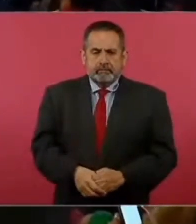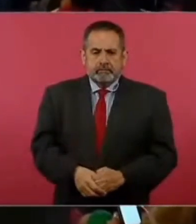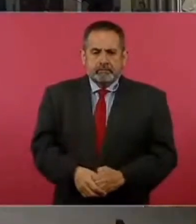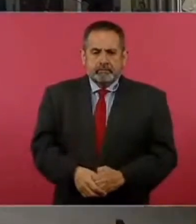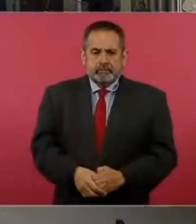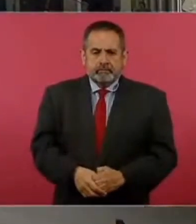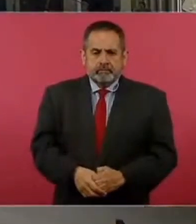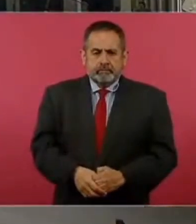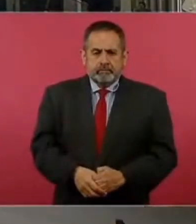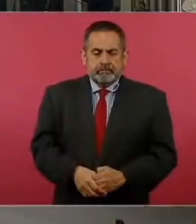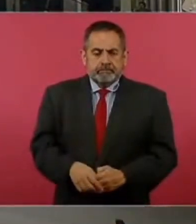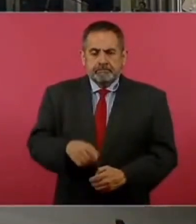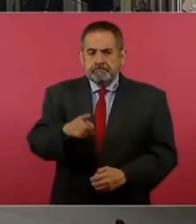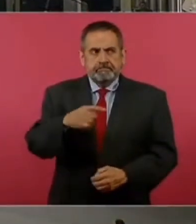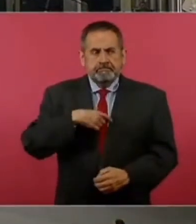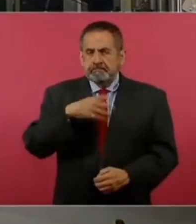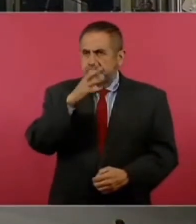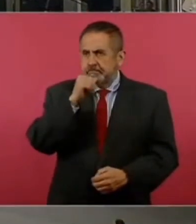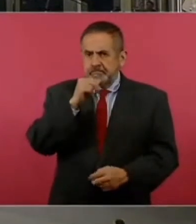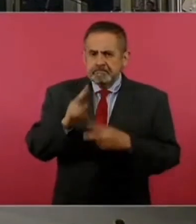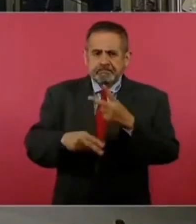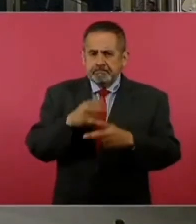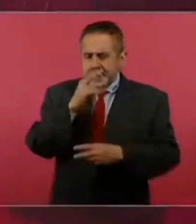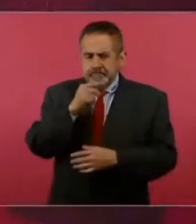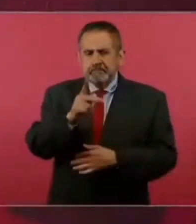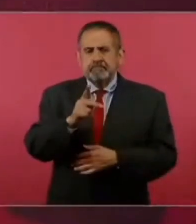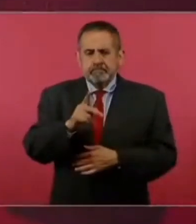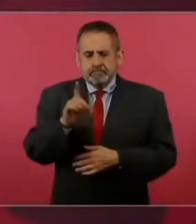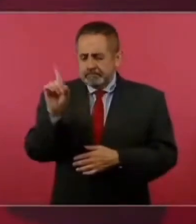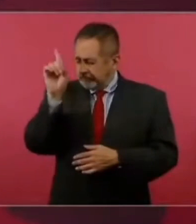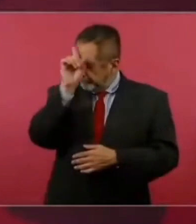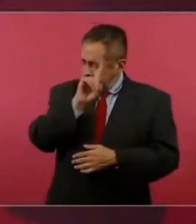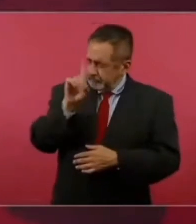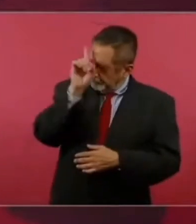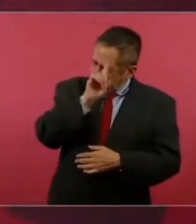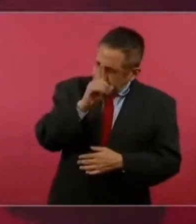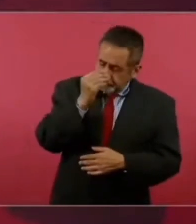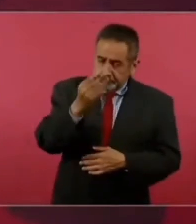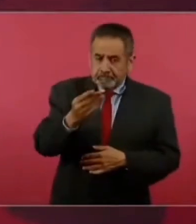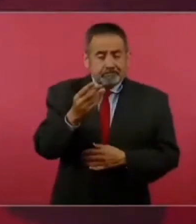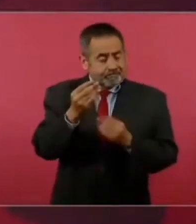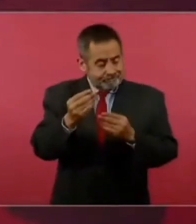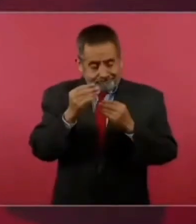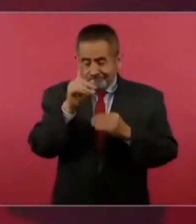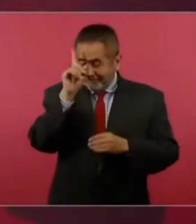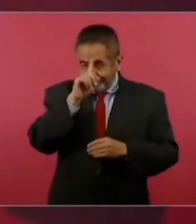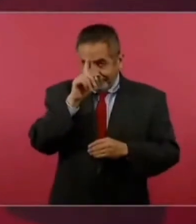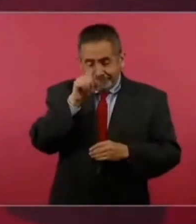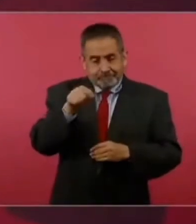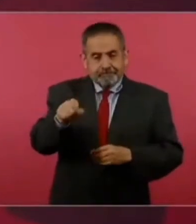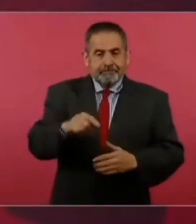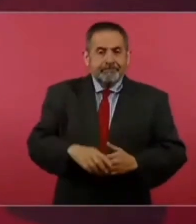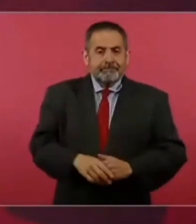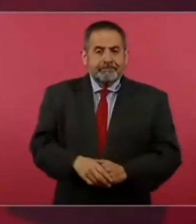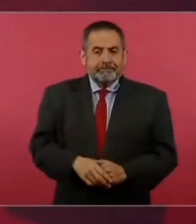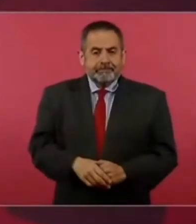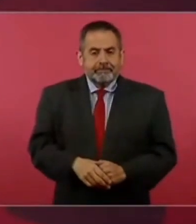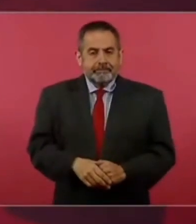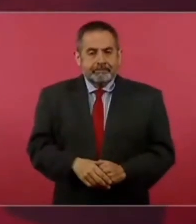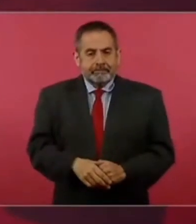no voy a poder pero lo recomiendo mucho este